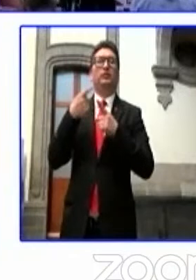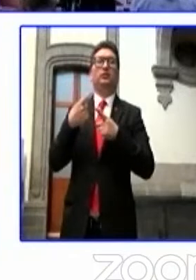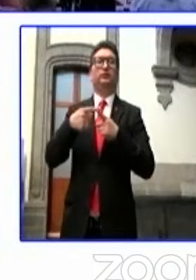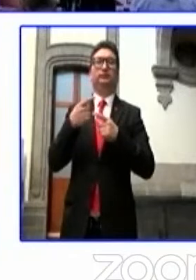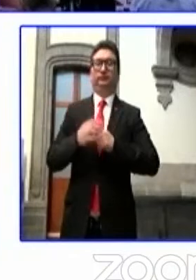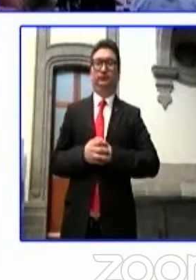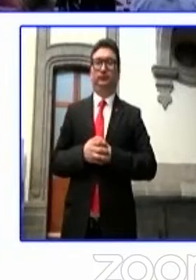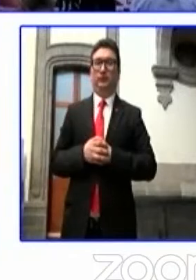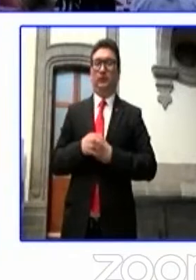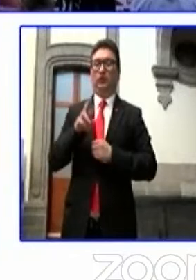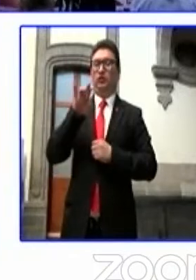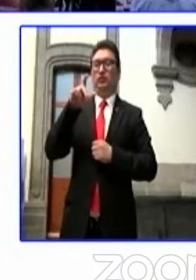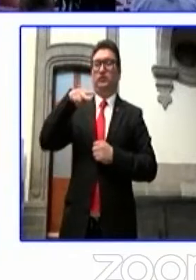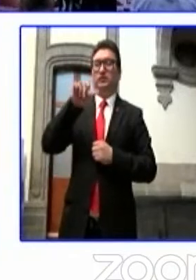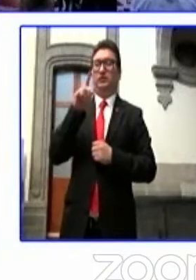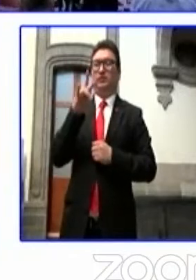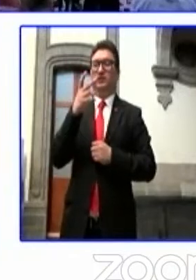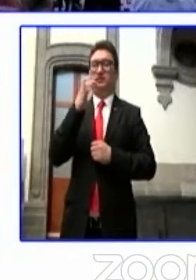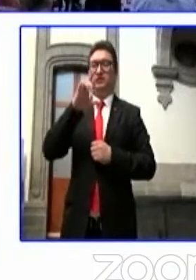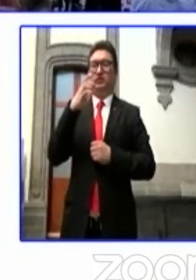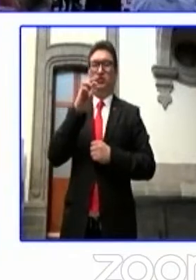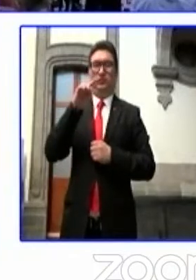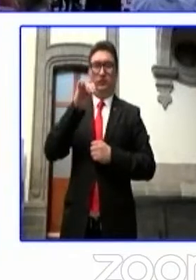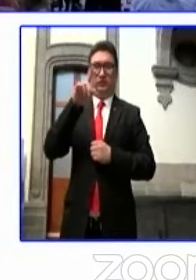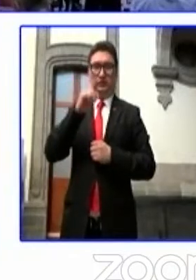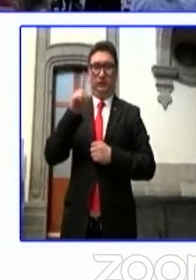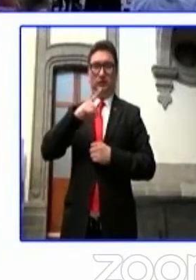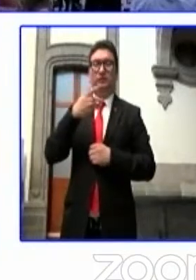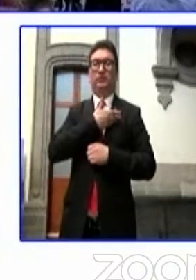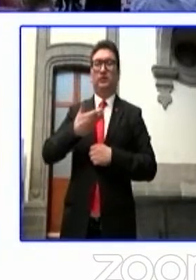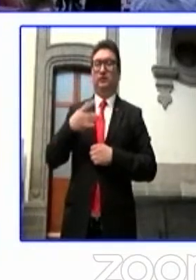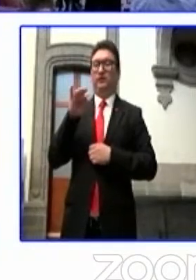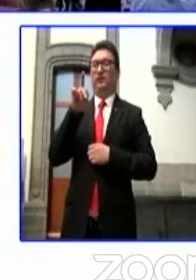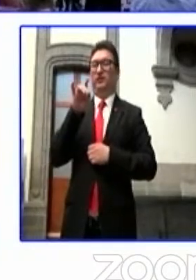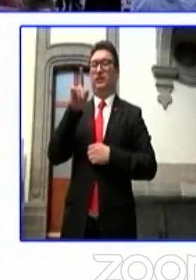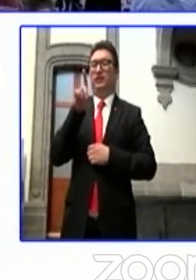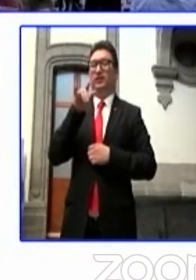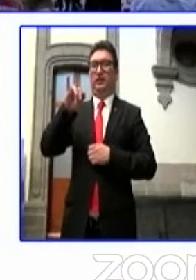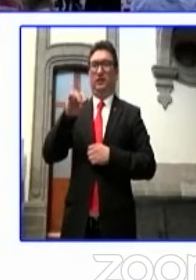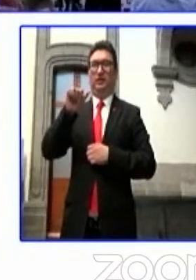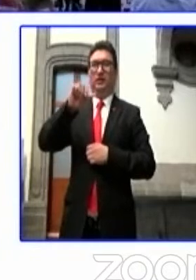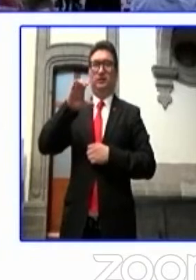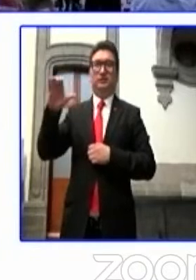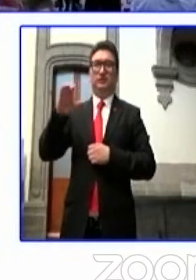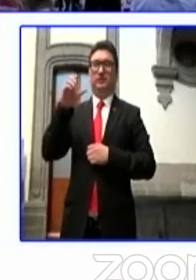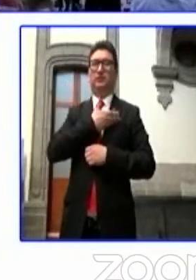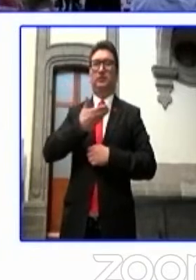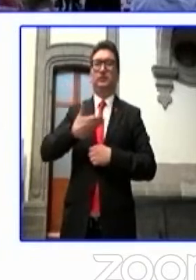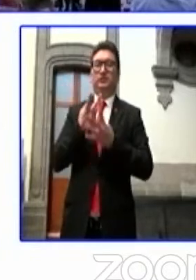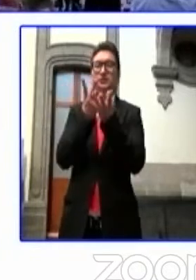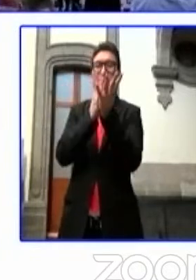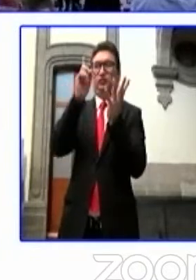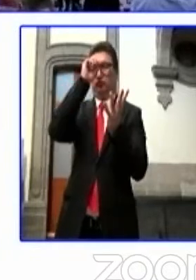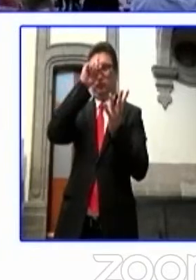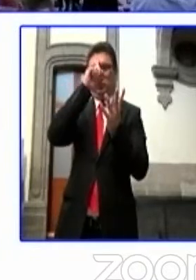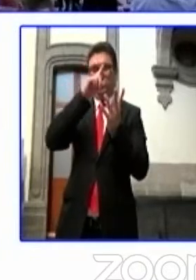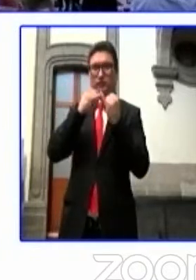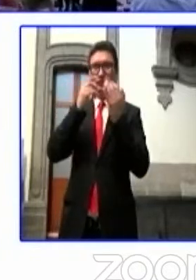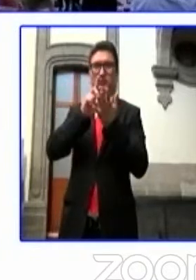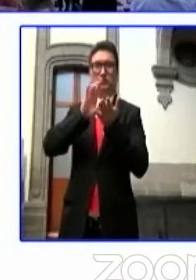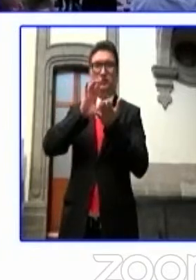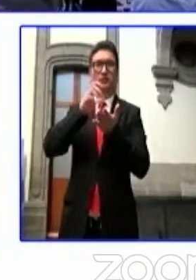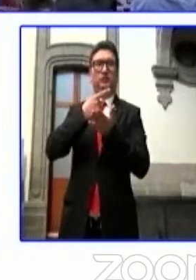panel Roxana Pacheco Martínez, presidenta de FINDESI, FINDEDI AC y presidenta del Consejo Consultivo del Instituto